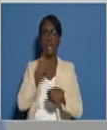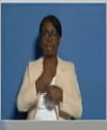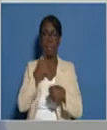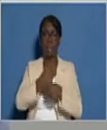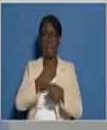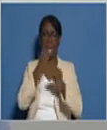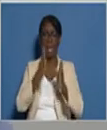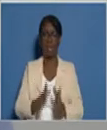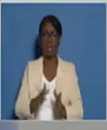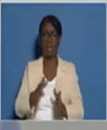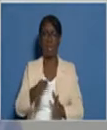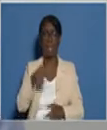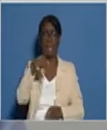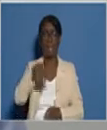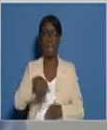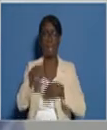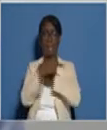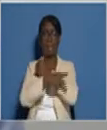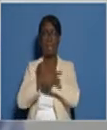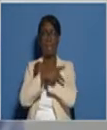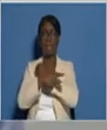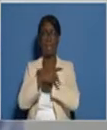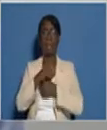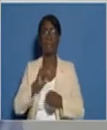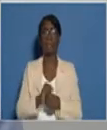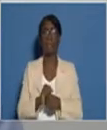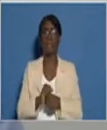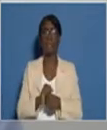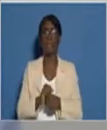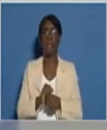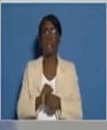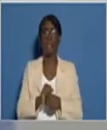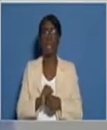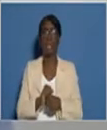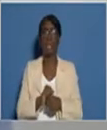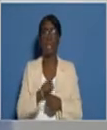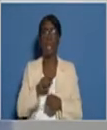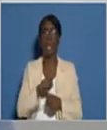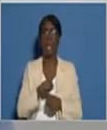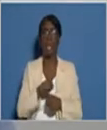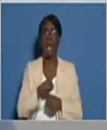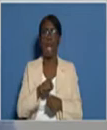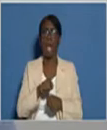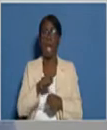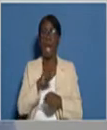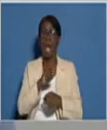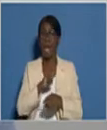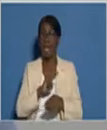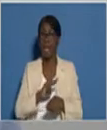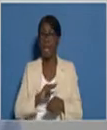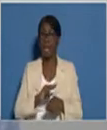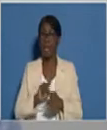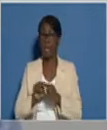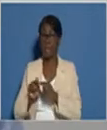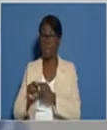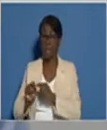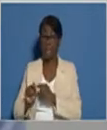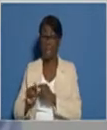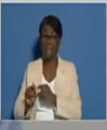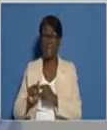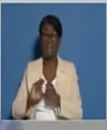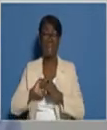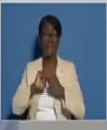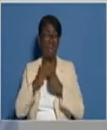país. El Ministerio de Trabajo ha habilitado el SERAI frente a abusos laborales y frente a algunas